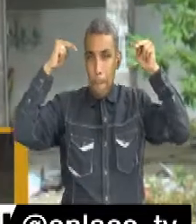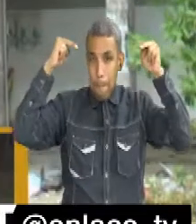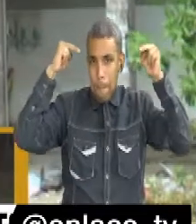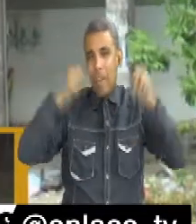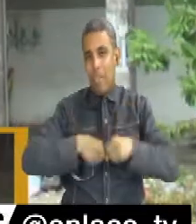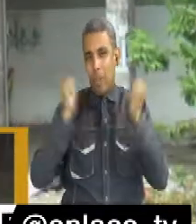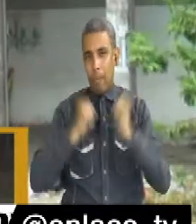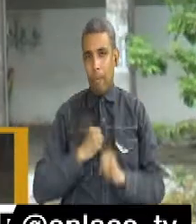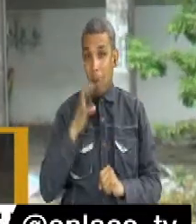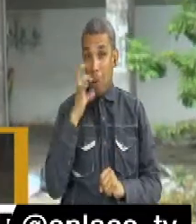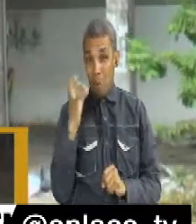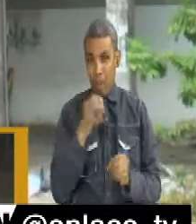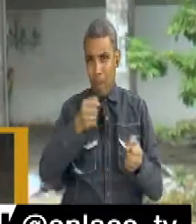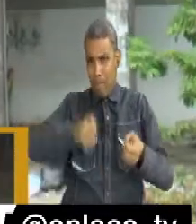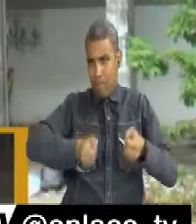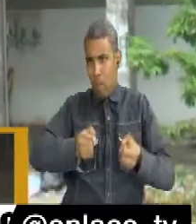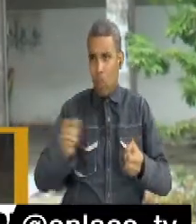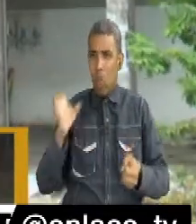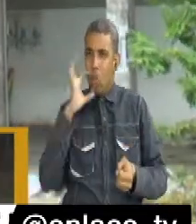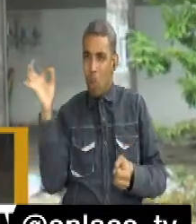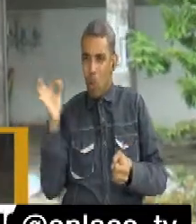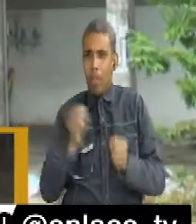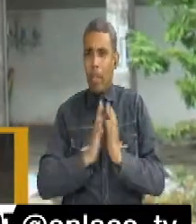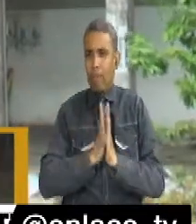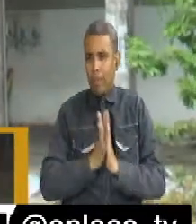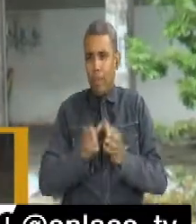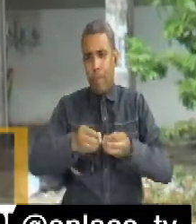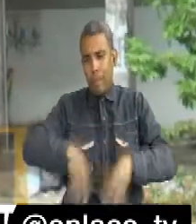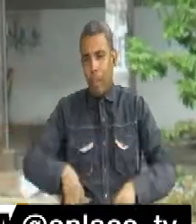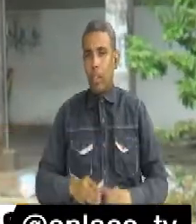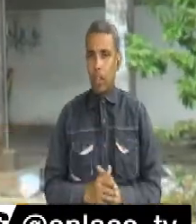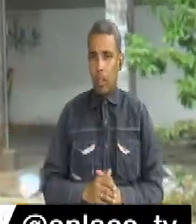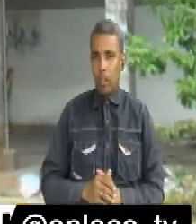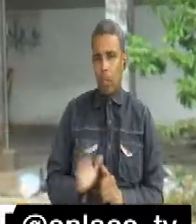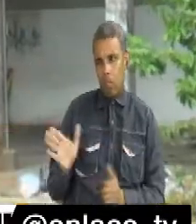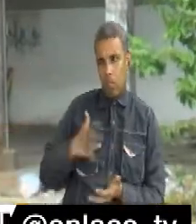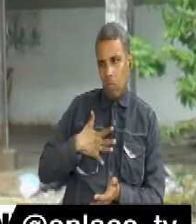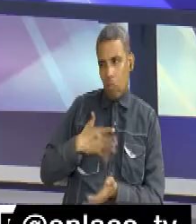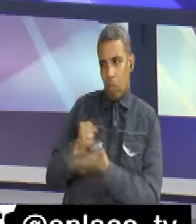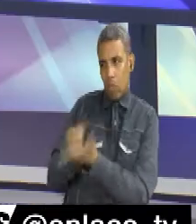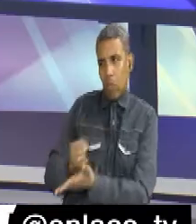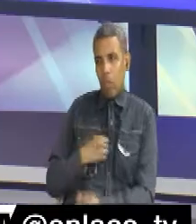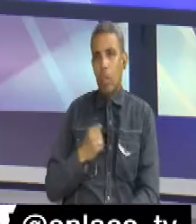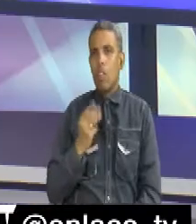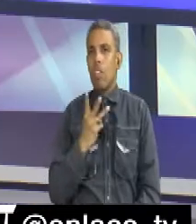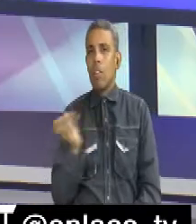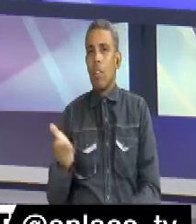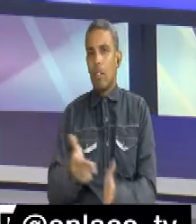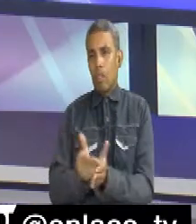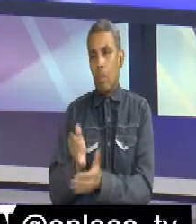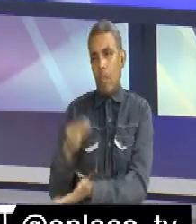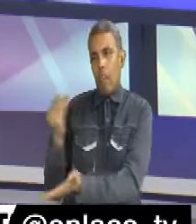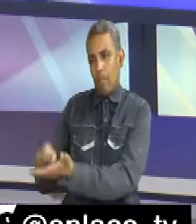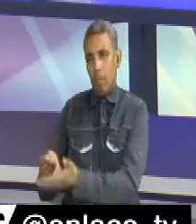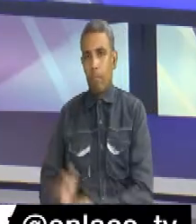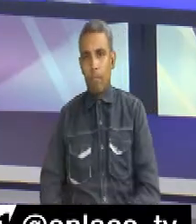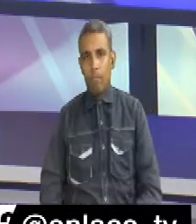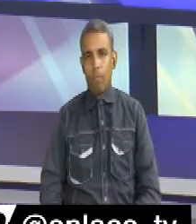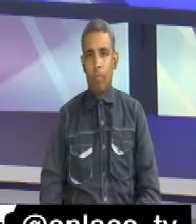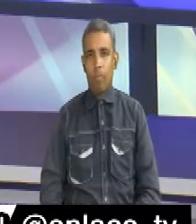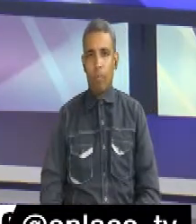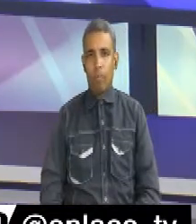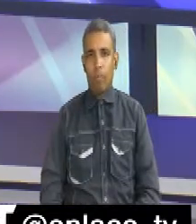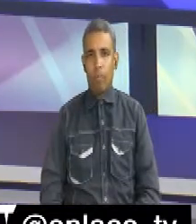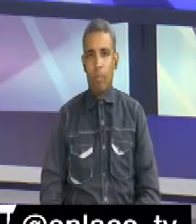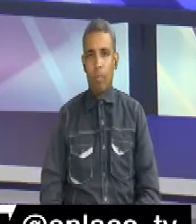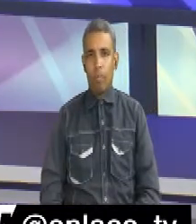de 300.000 pesos para que un electricista reparara los daños. Les continuamos llevando a ustedes